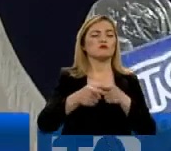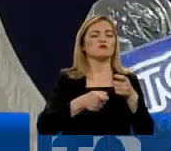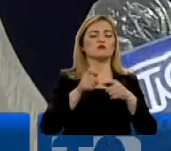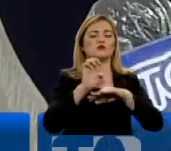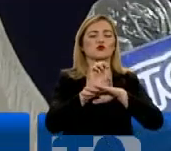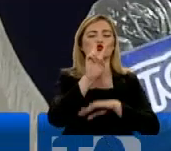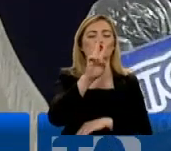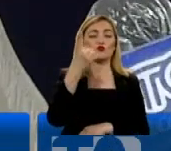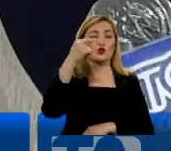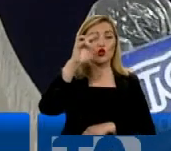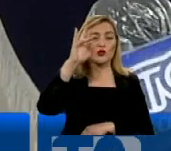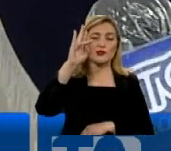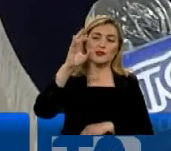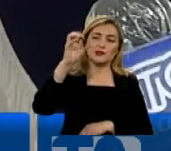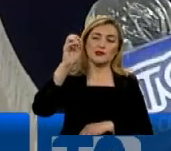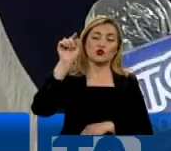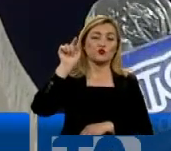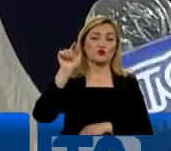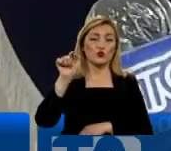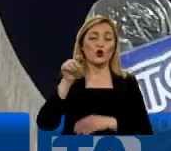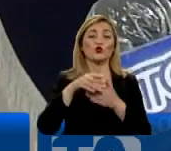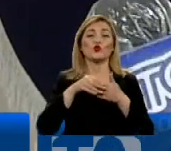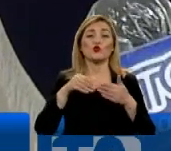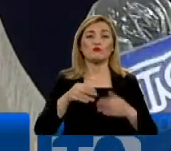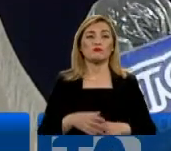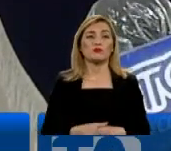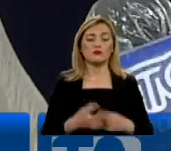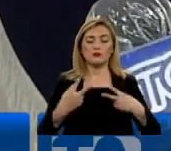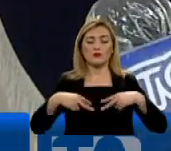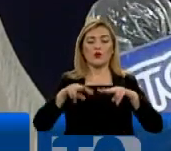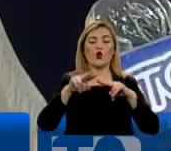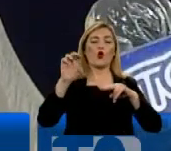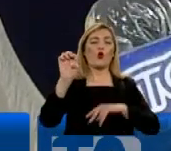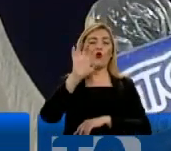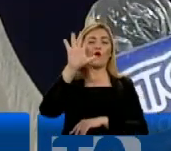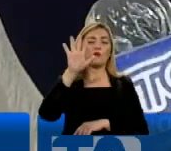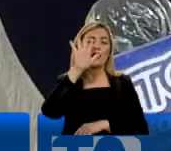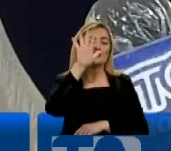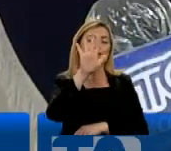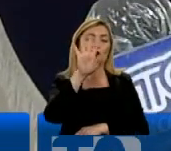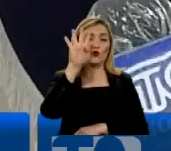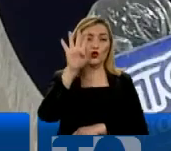de $2,700,000 y con un valor en Europa de